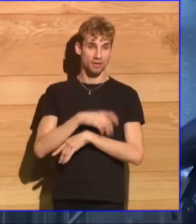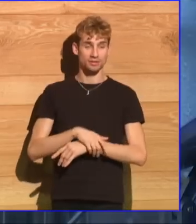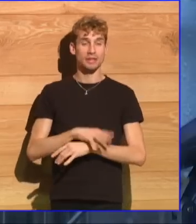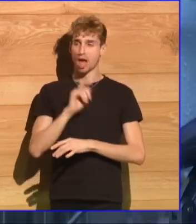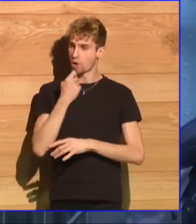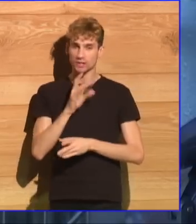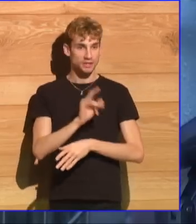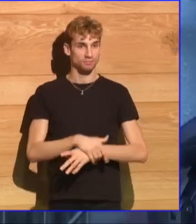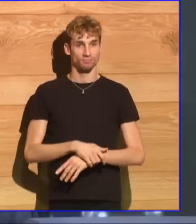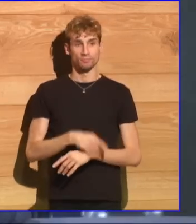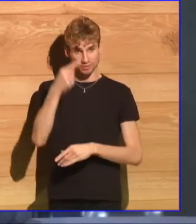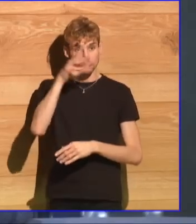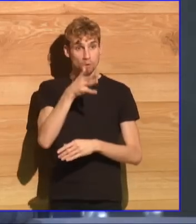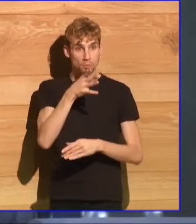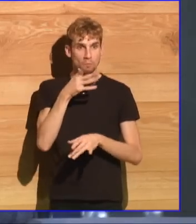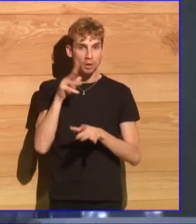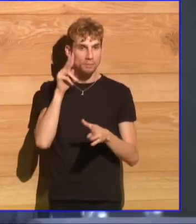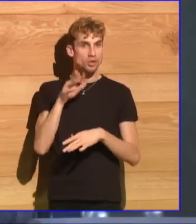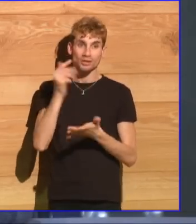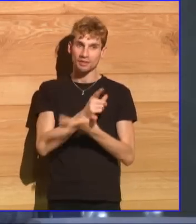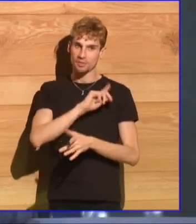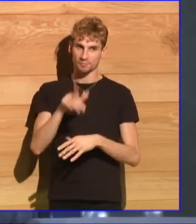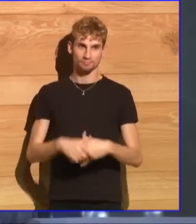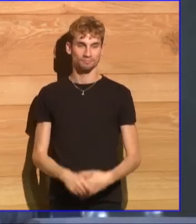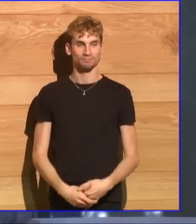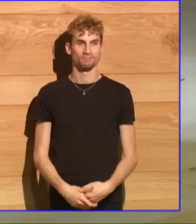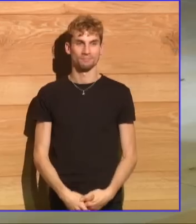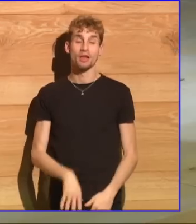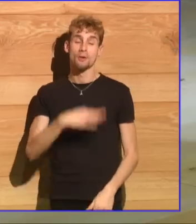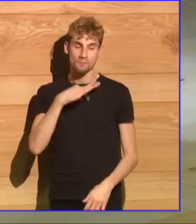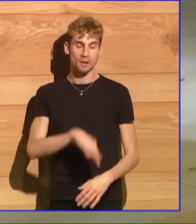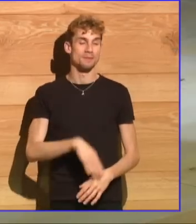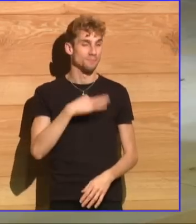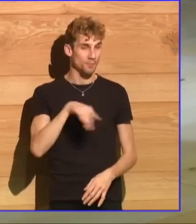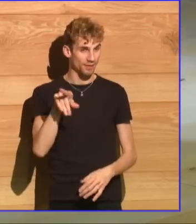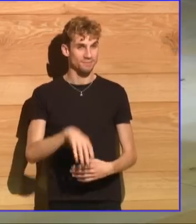Sí. ¿Sabes por qué es, Juan? Porque no la ha vuelto a ver. Es muy probable.